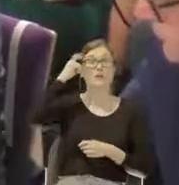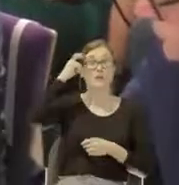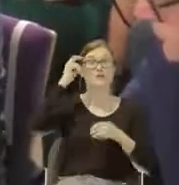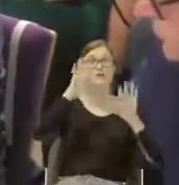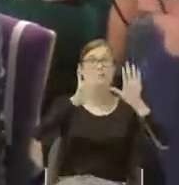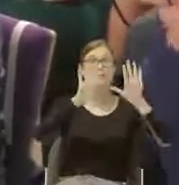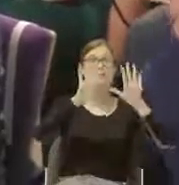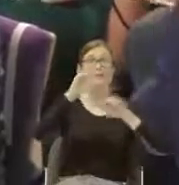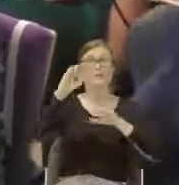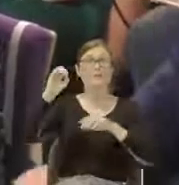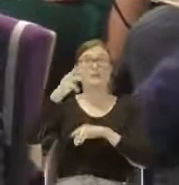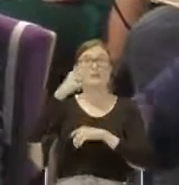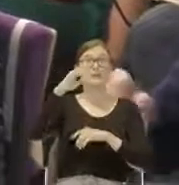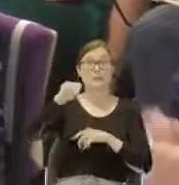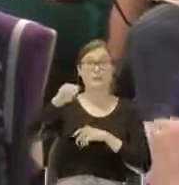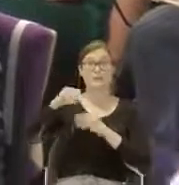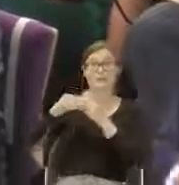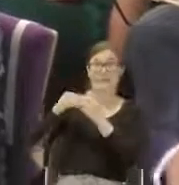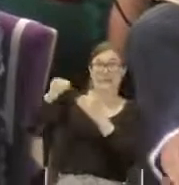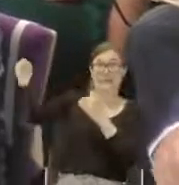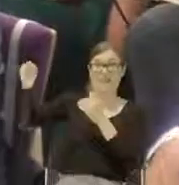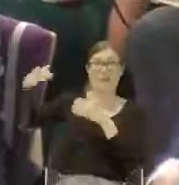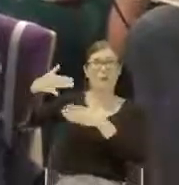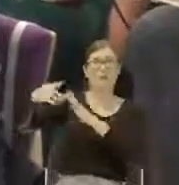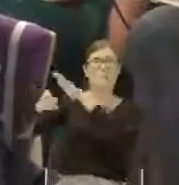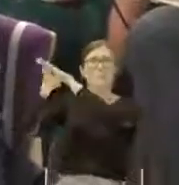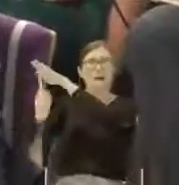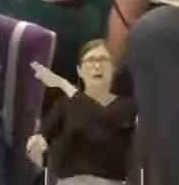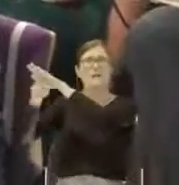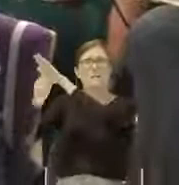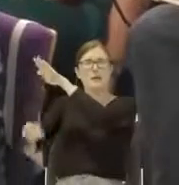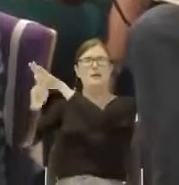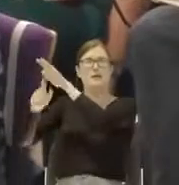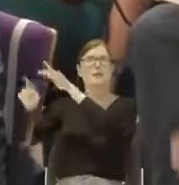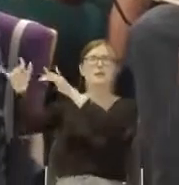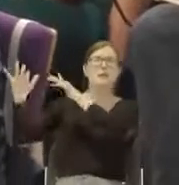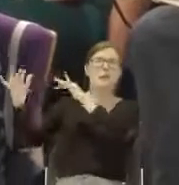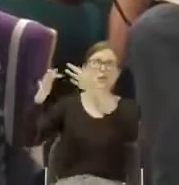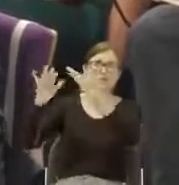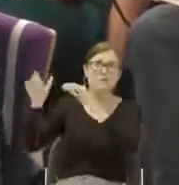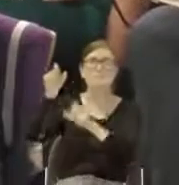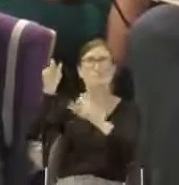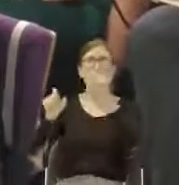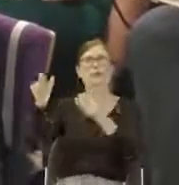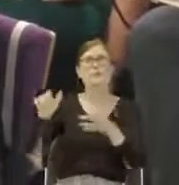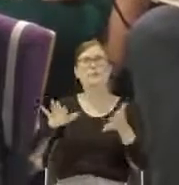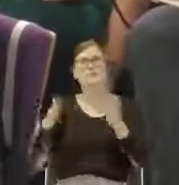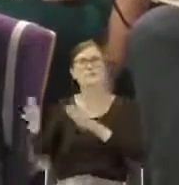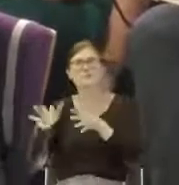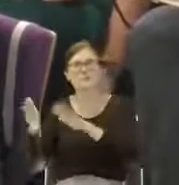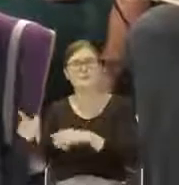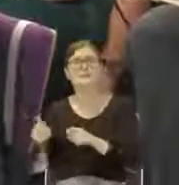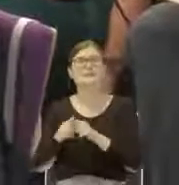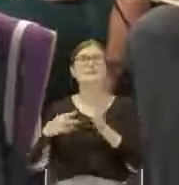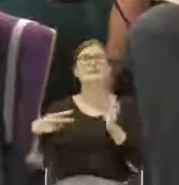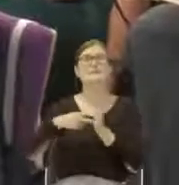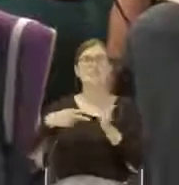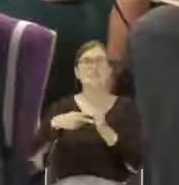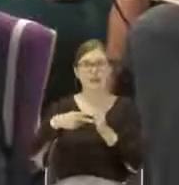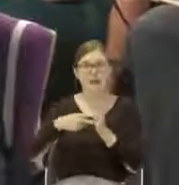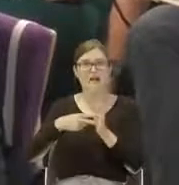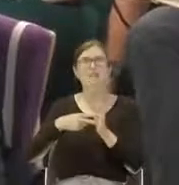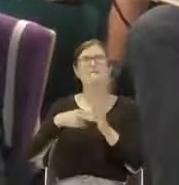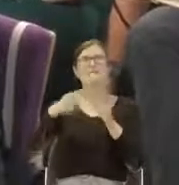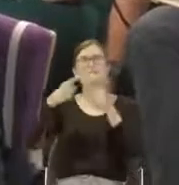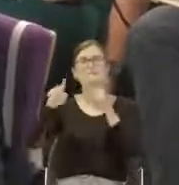Paso, en Siria, donde sea, en todo el mundo. Estamos, a pesar de todo, cerca de Ubalde o de Oslo,